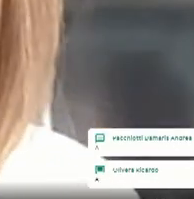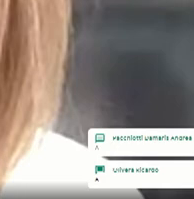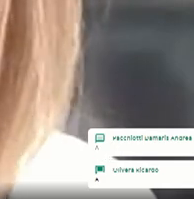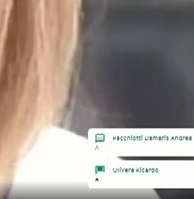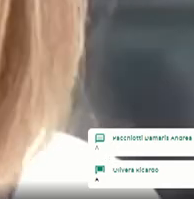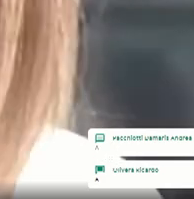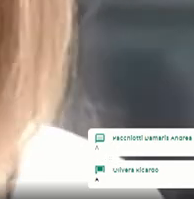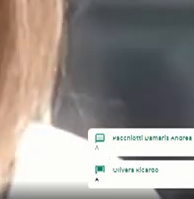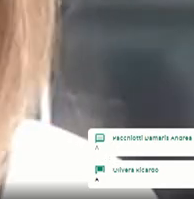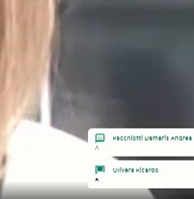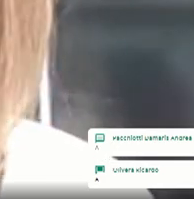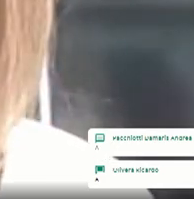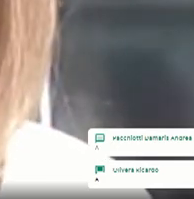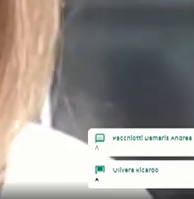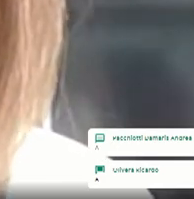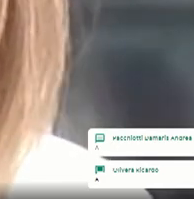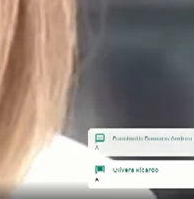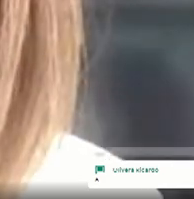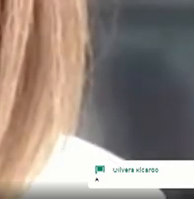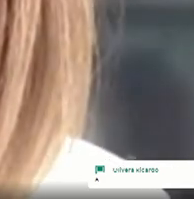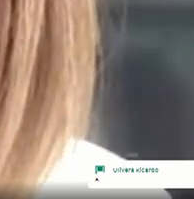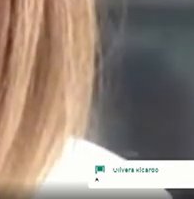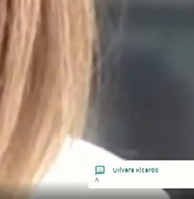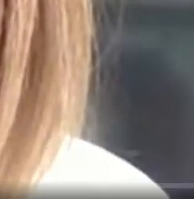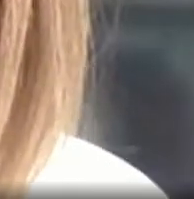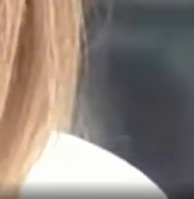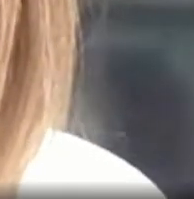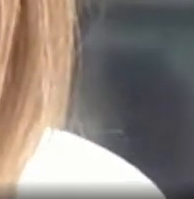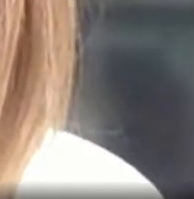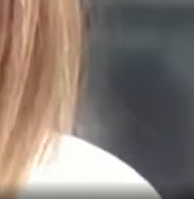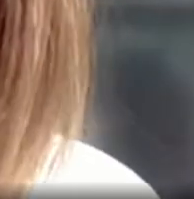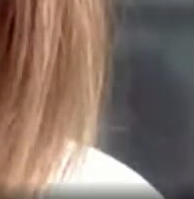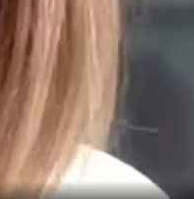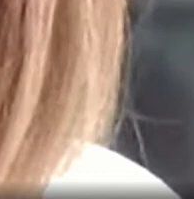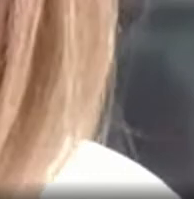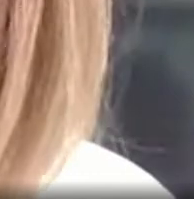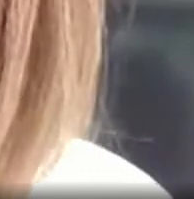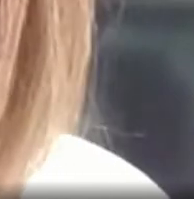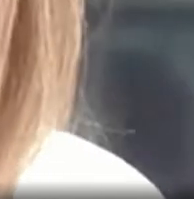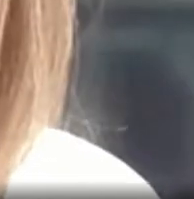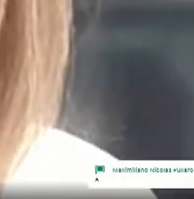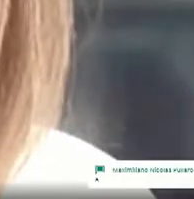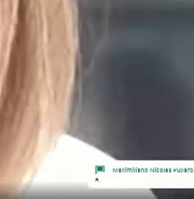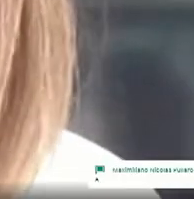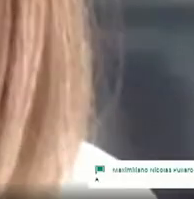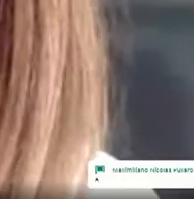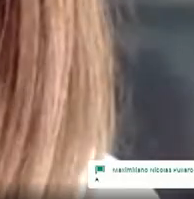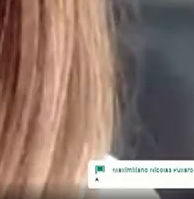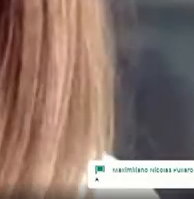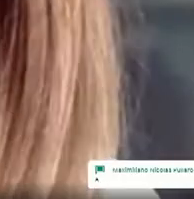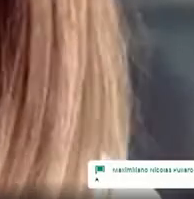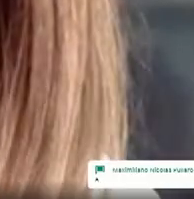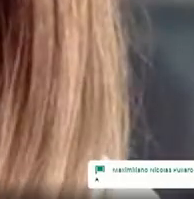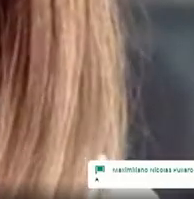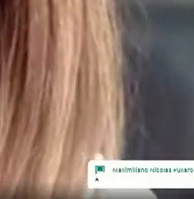y aclarar que si respetamos a la institucionalidad y a la investidura presidencial pero los